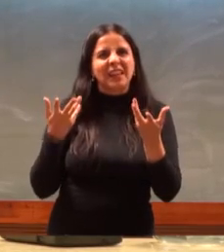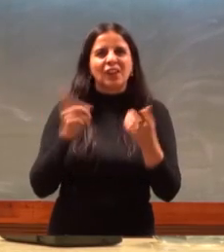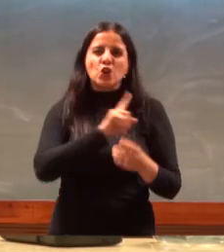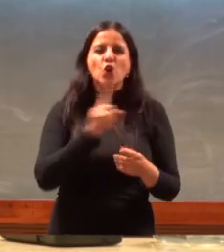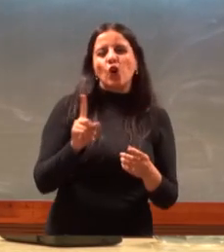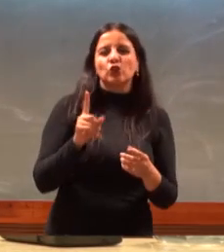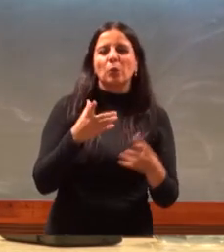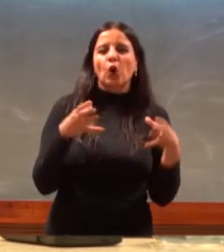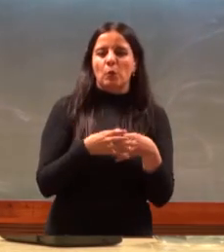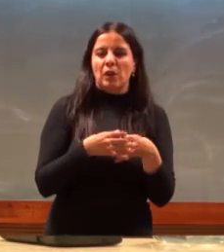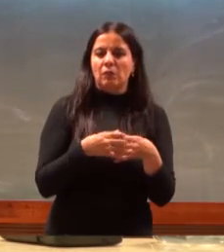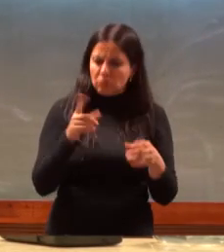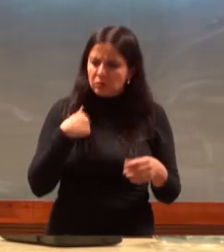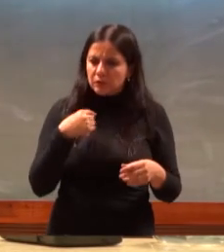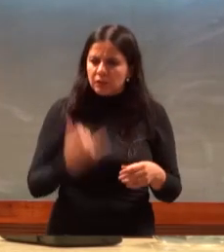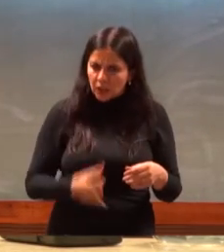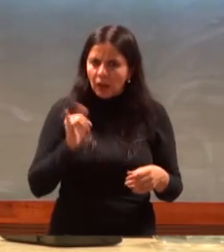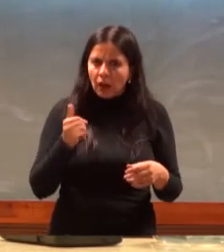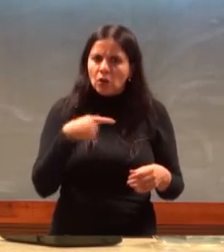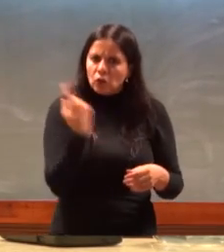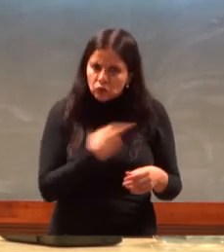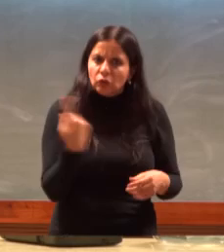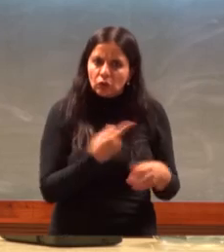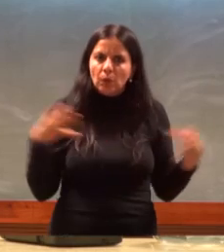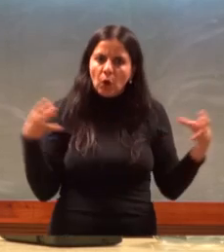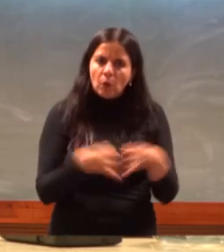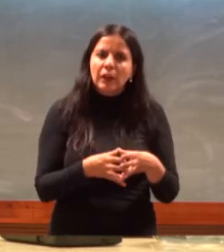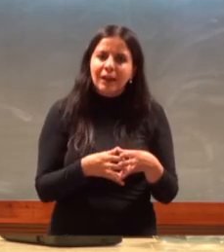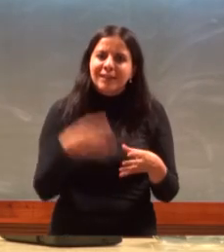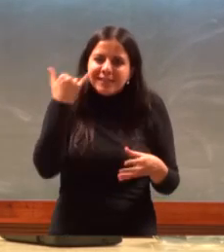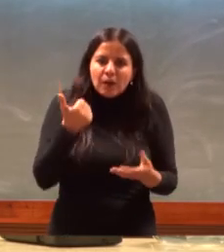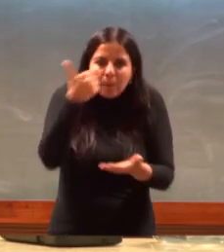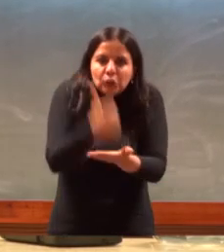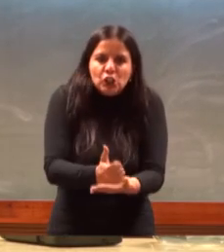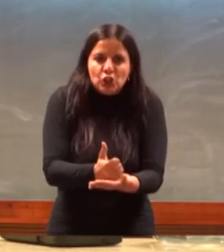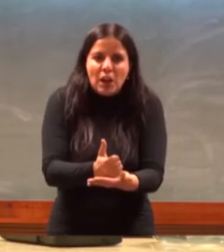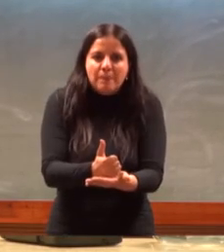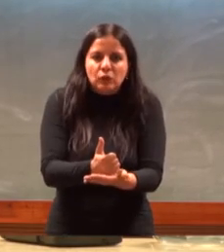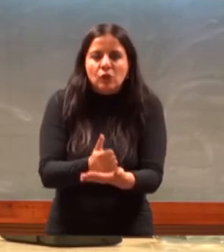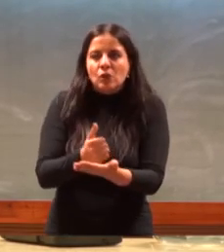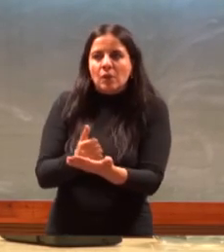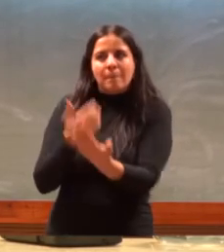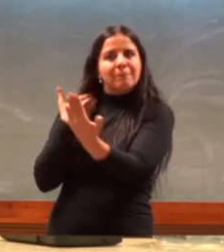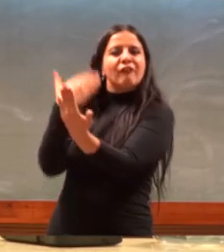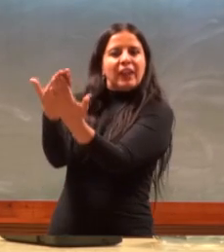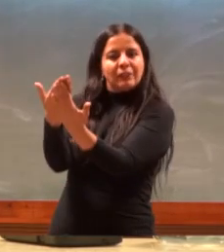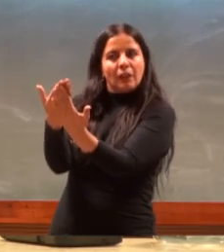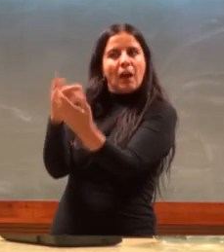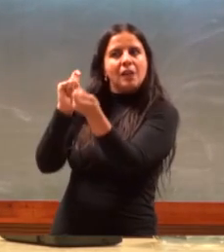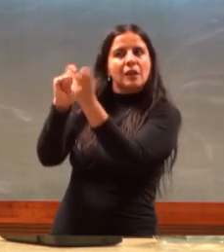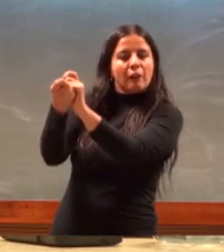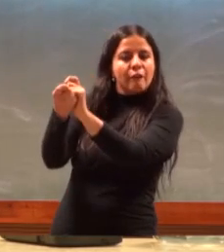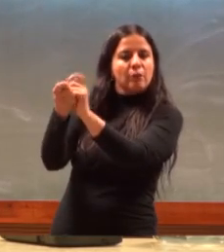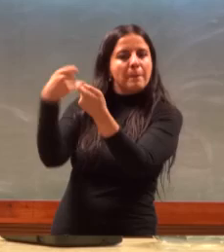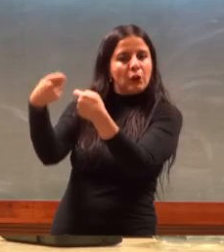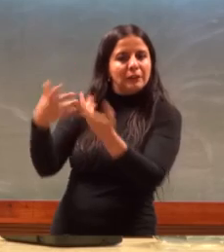tuvo un posicionamiento una comunidad que tuvo un posicionamiento de los diferentes claustros respecto a la reforma política y creo que tenemos que seguir siendo